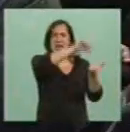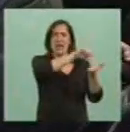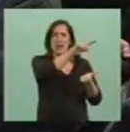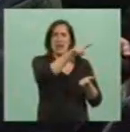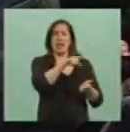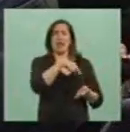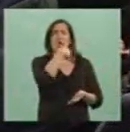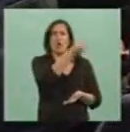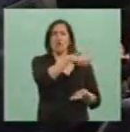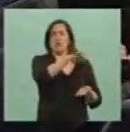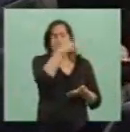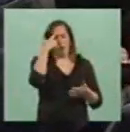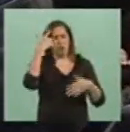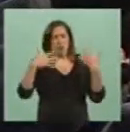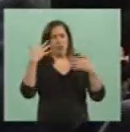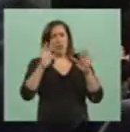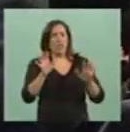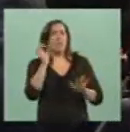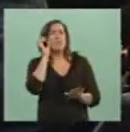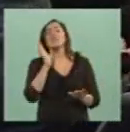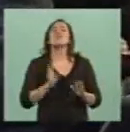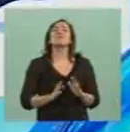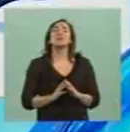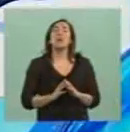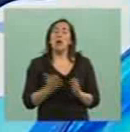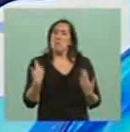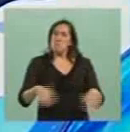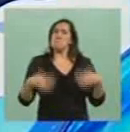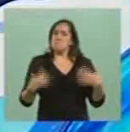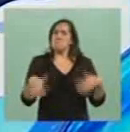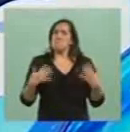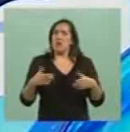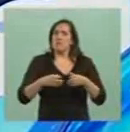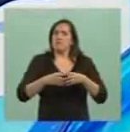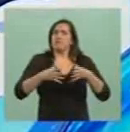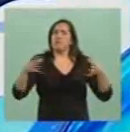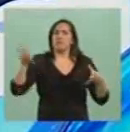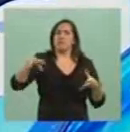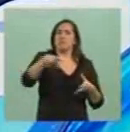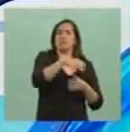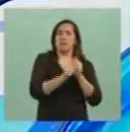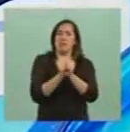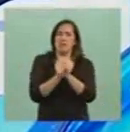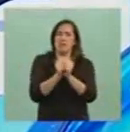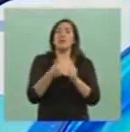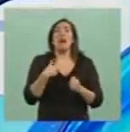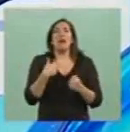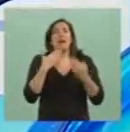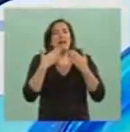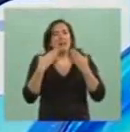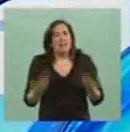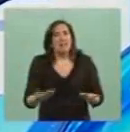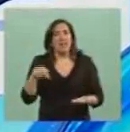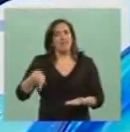no, me venía confundida. Pero la verdad, impresionante, y queremos agradecer muy especialmente